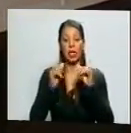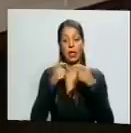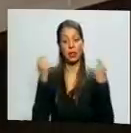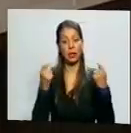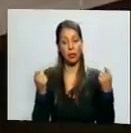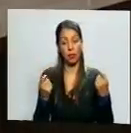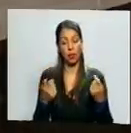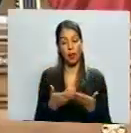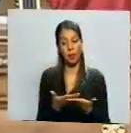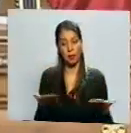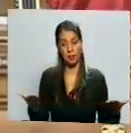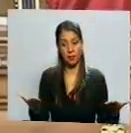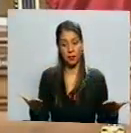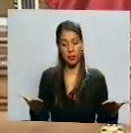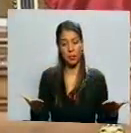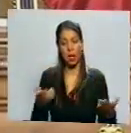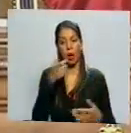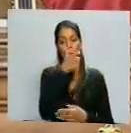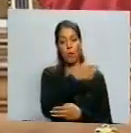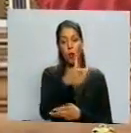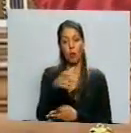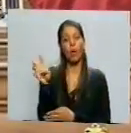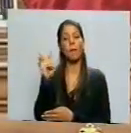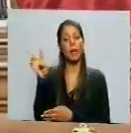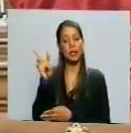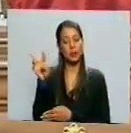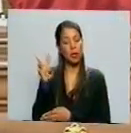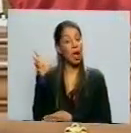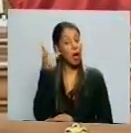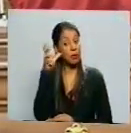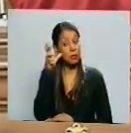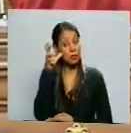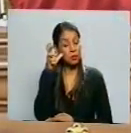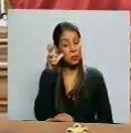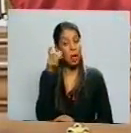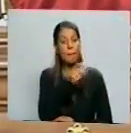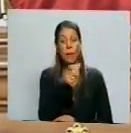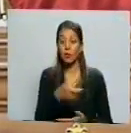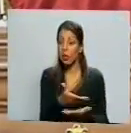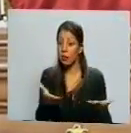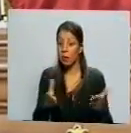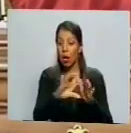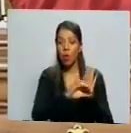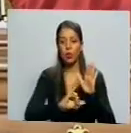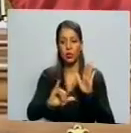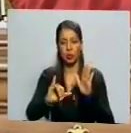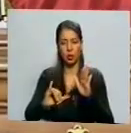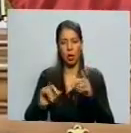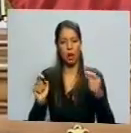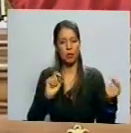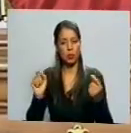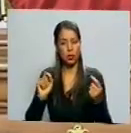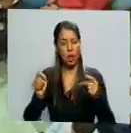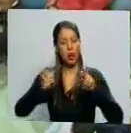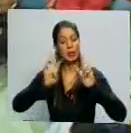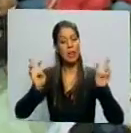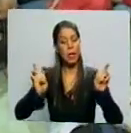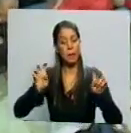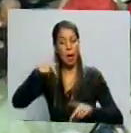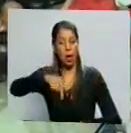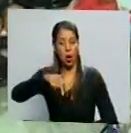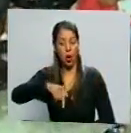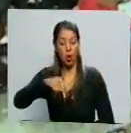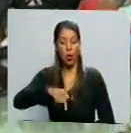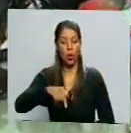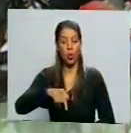a el pueblo de Venezuela, a los constituyentes y las constituyentes, que para la discusión de este único punto de la sesión del orden